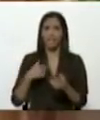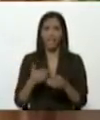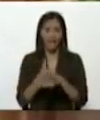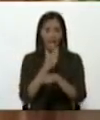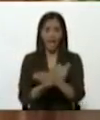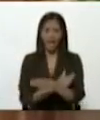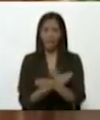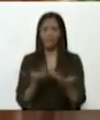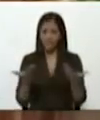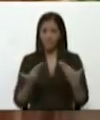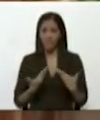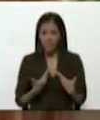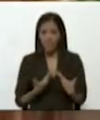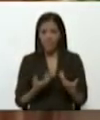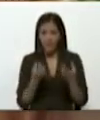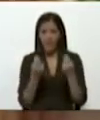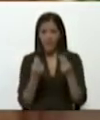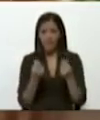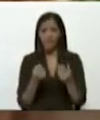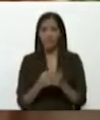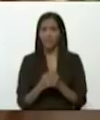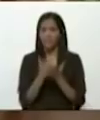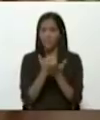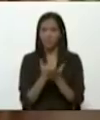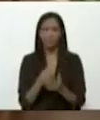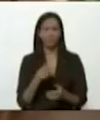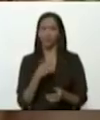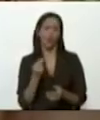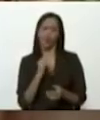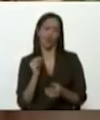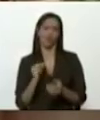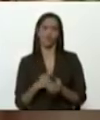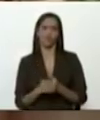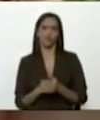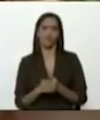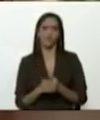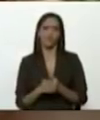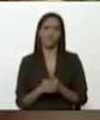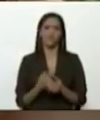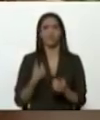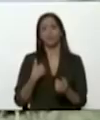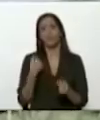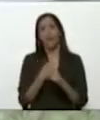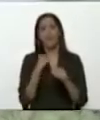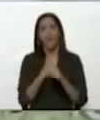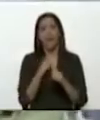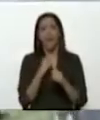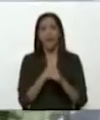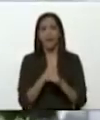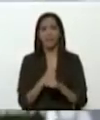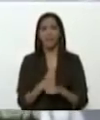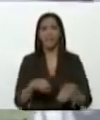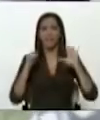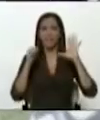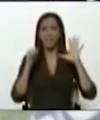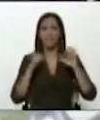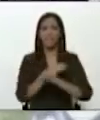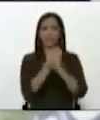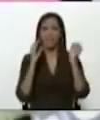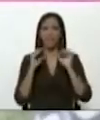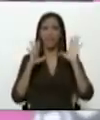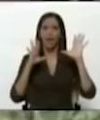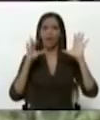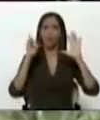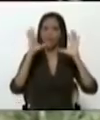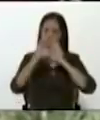de recibir el dinero de las donaciones? No, señor. Trabajar desde que las 6 de la mañana hasta las 11 de la